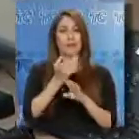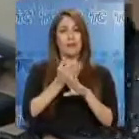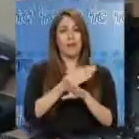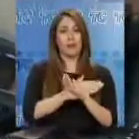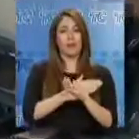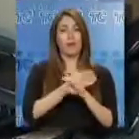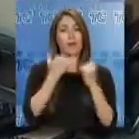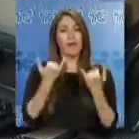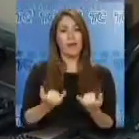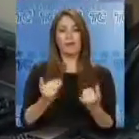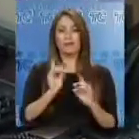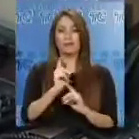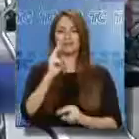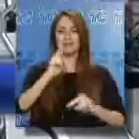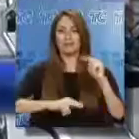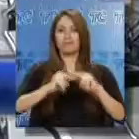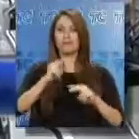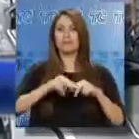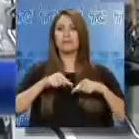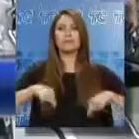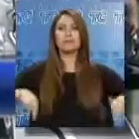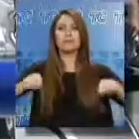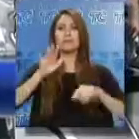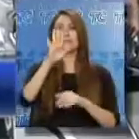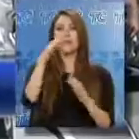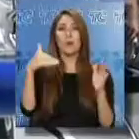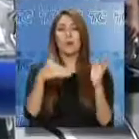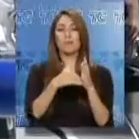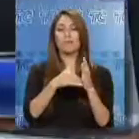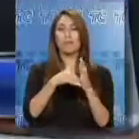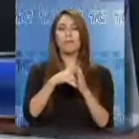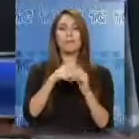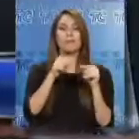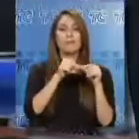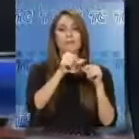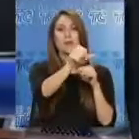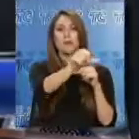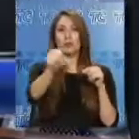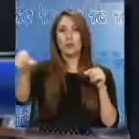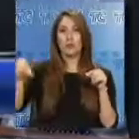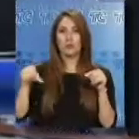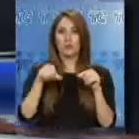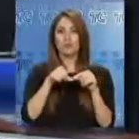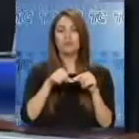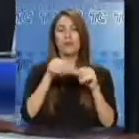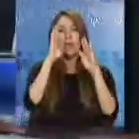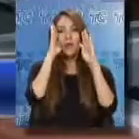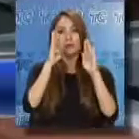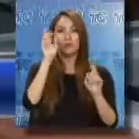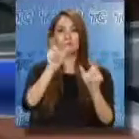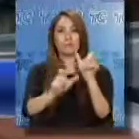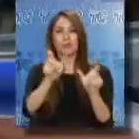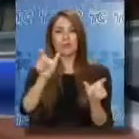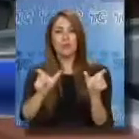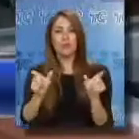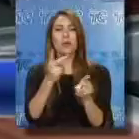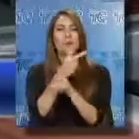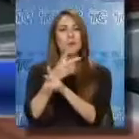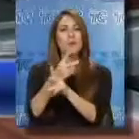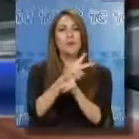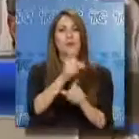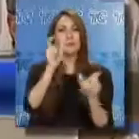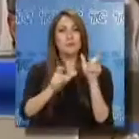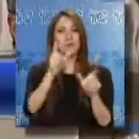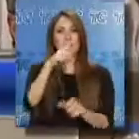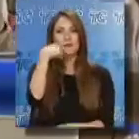Cuenta con un área de construcción de aproximadamente 5.500 metros cuadrados, con zonas para atención al usuario, protección de